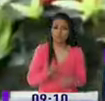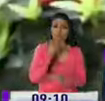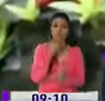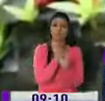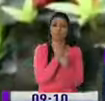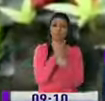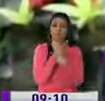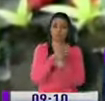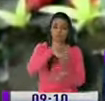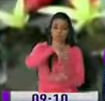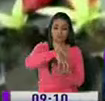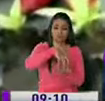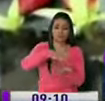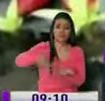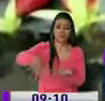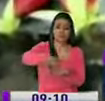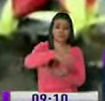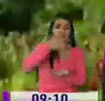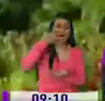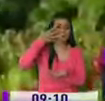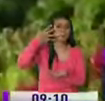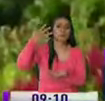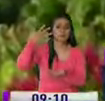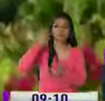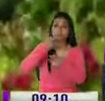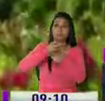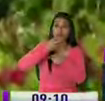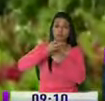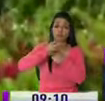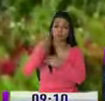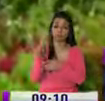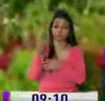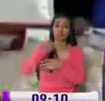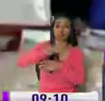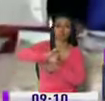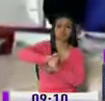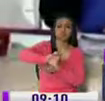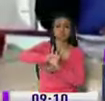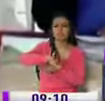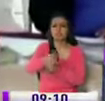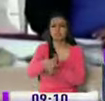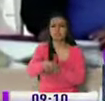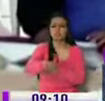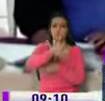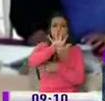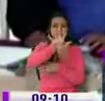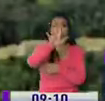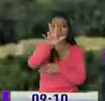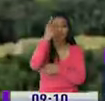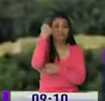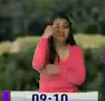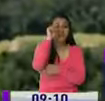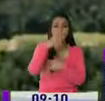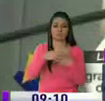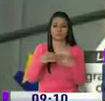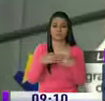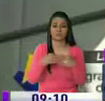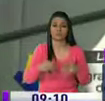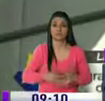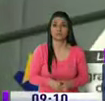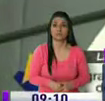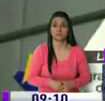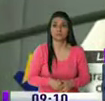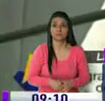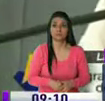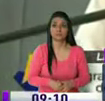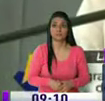en las provincias amazónicas, por lo que tendrá una inversión de alrededor de 53 millones de dólares. Que nos